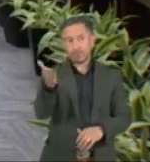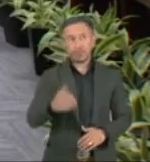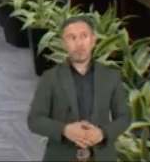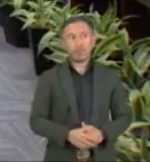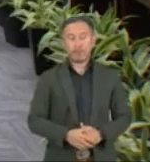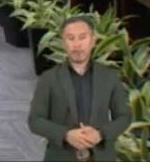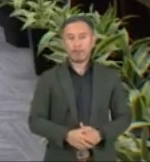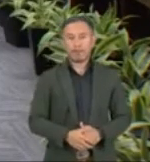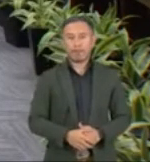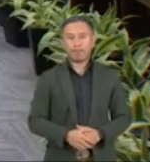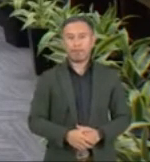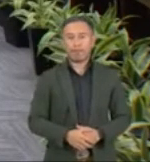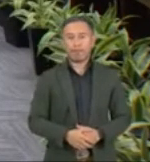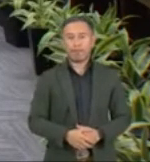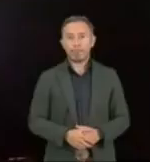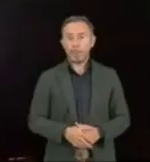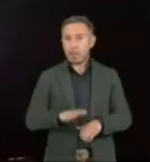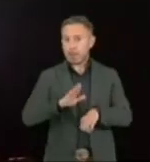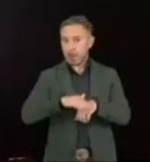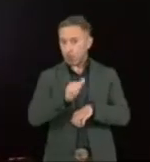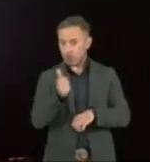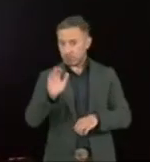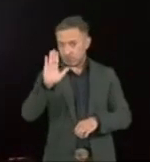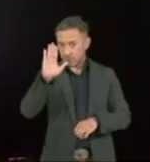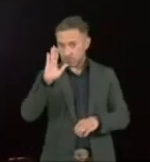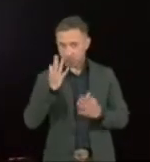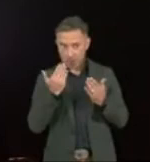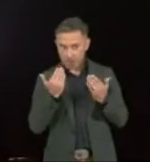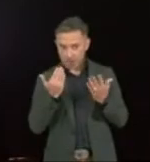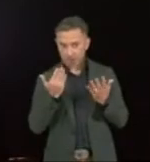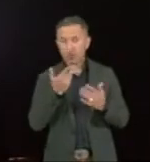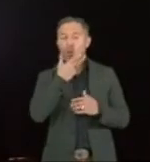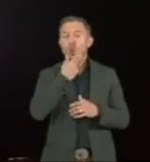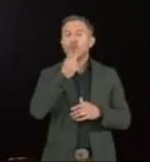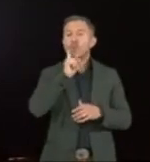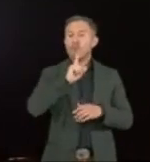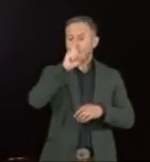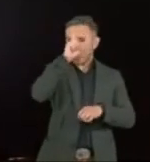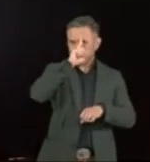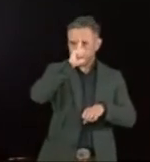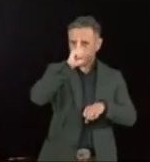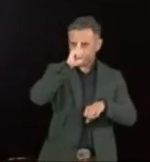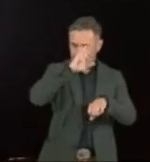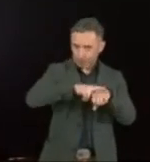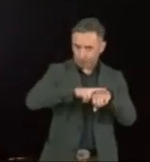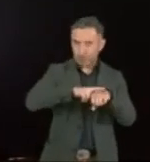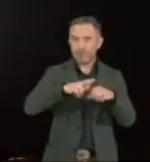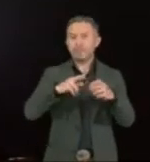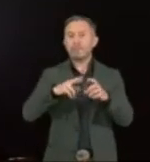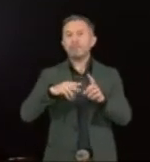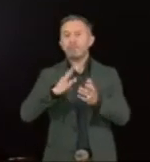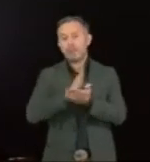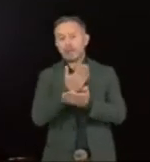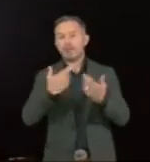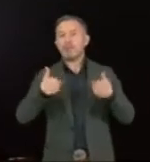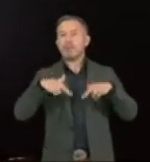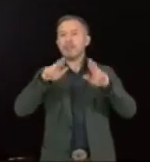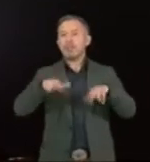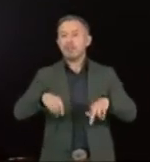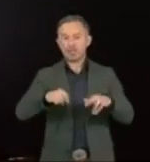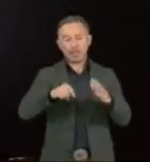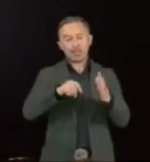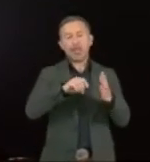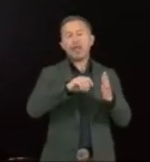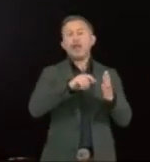si no hay más intervenciones señoras y señores consejeros y representantes en ejercicio de la facultad que me confiere el